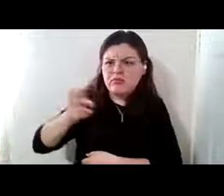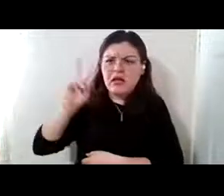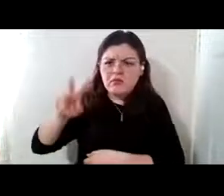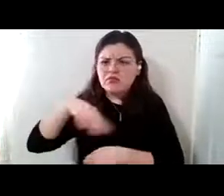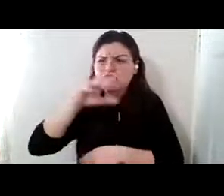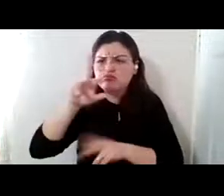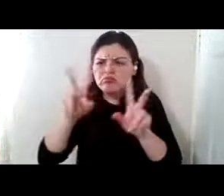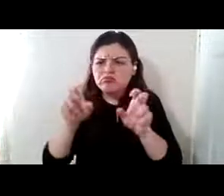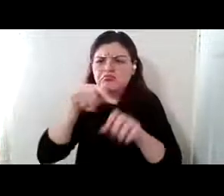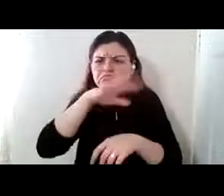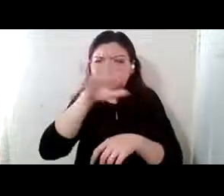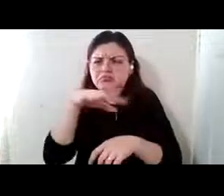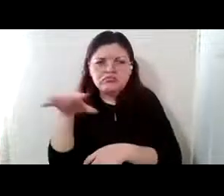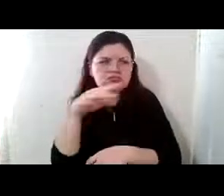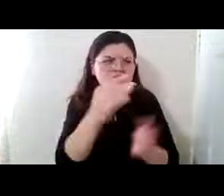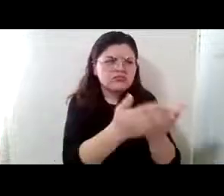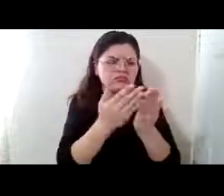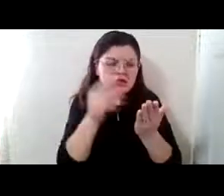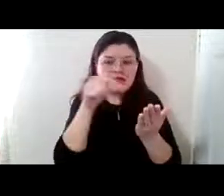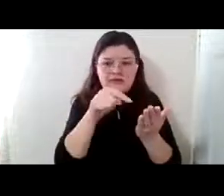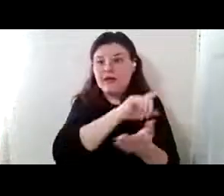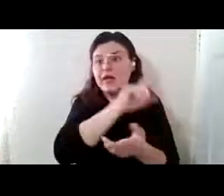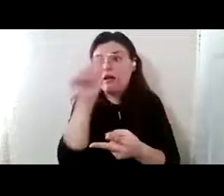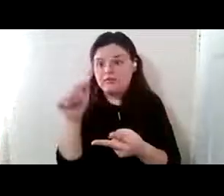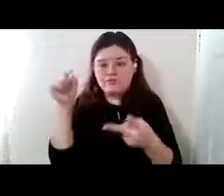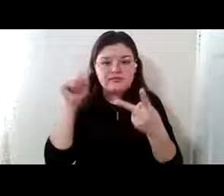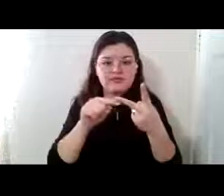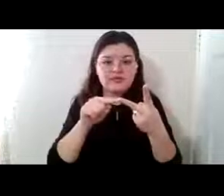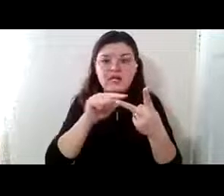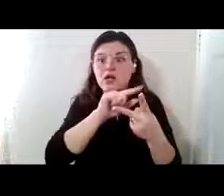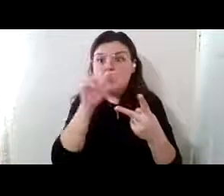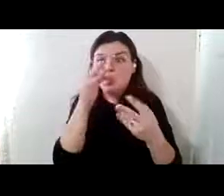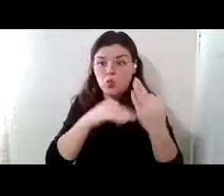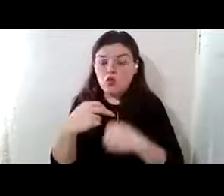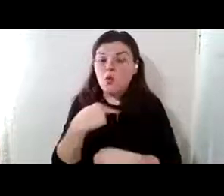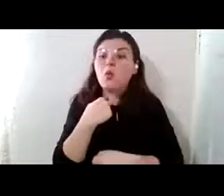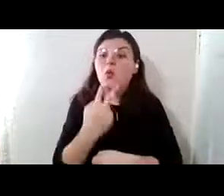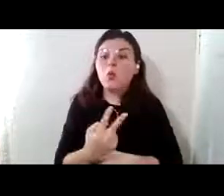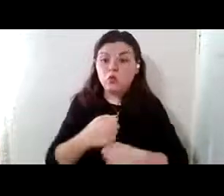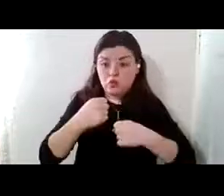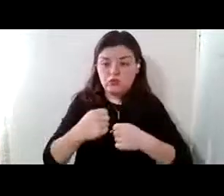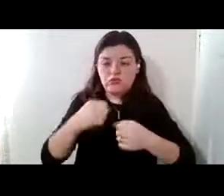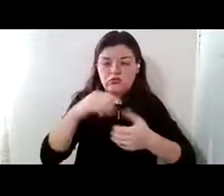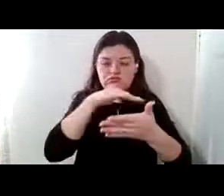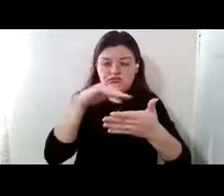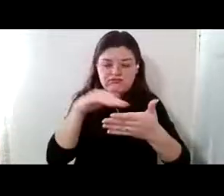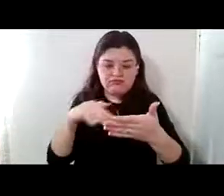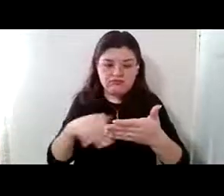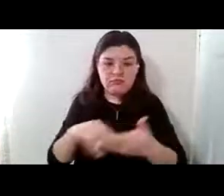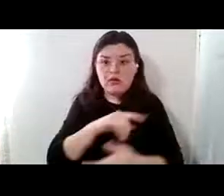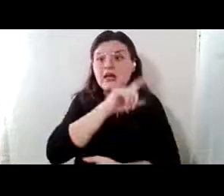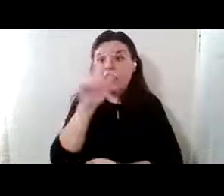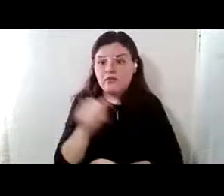con abuso sexual. Número 2 dice, realizamos la lectura en voz alta. Si tengo el texto, comienzo a leer. Y número 3